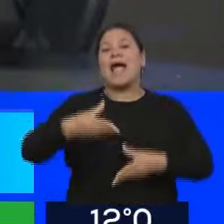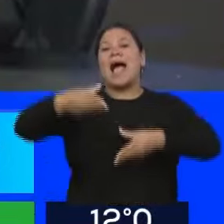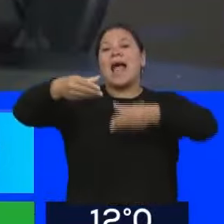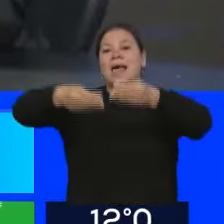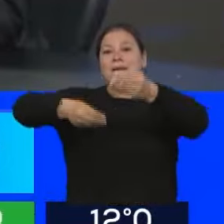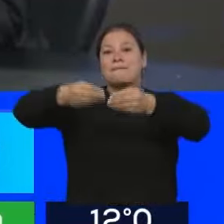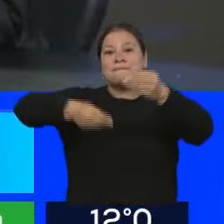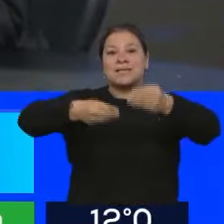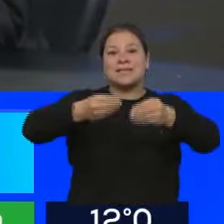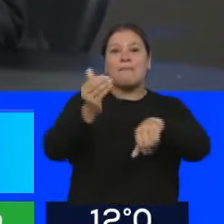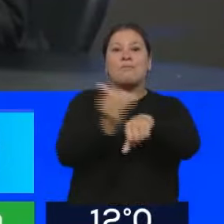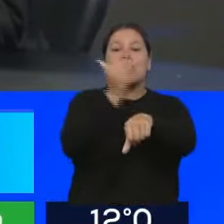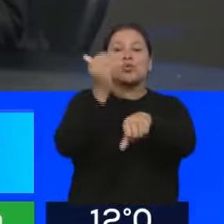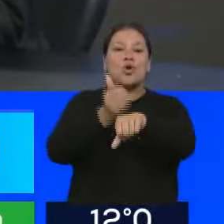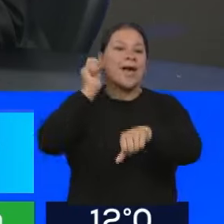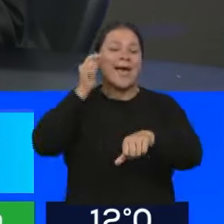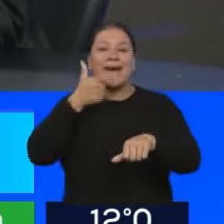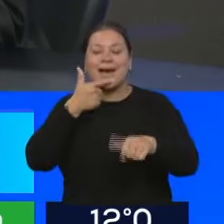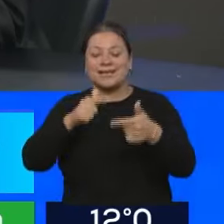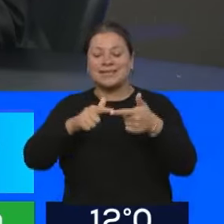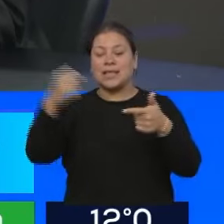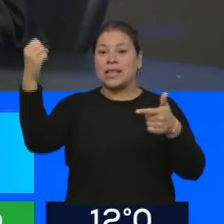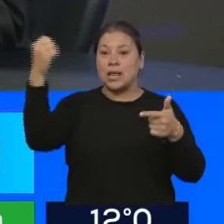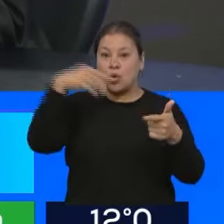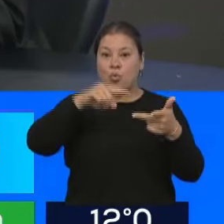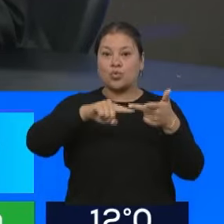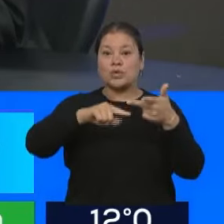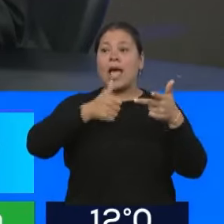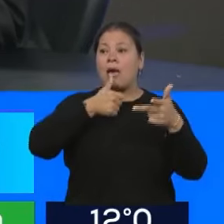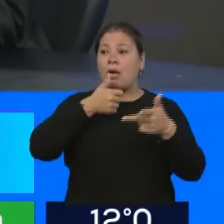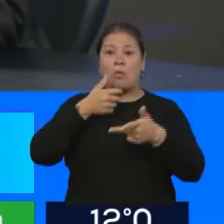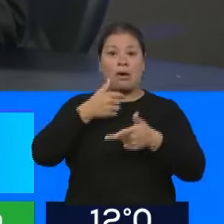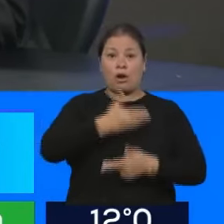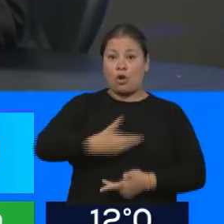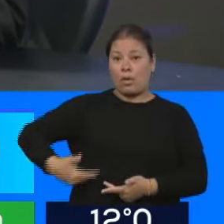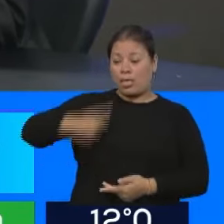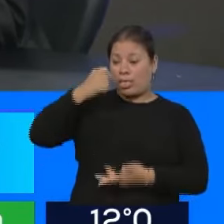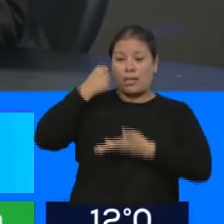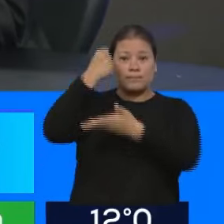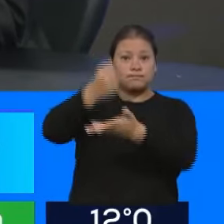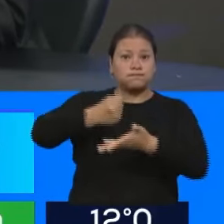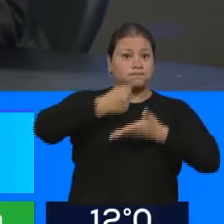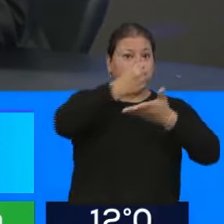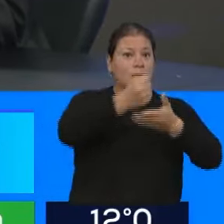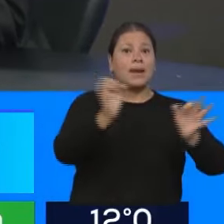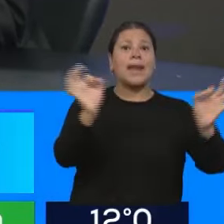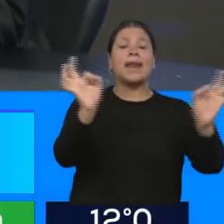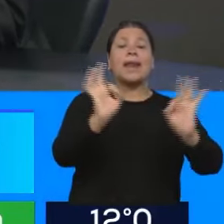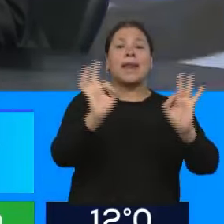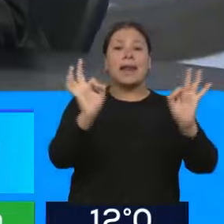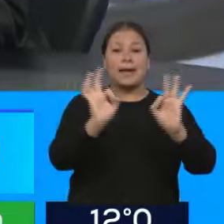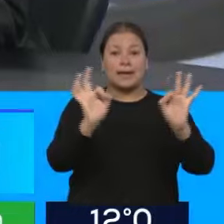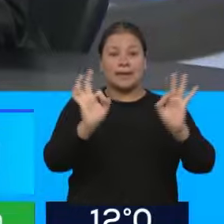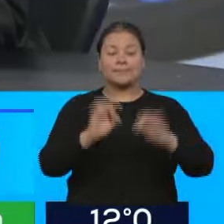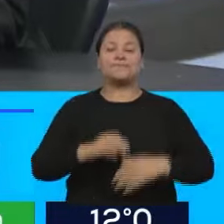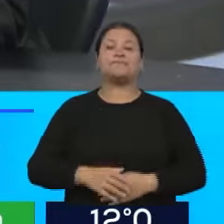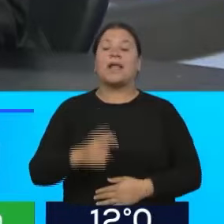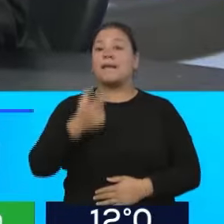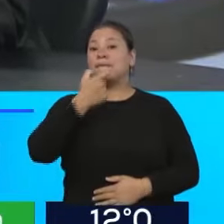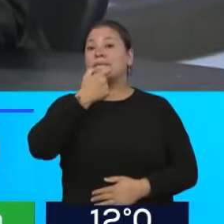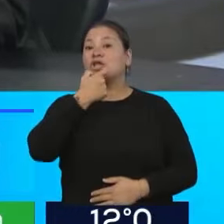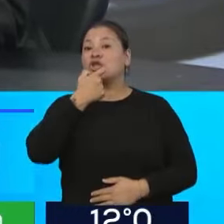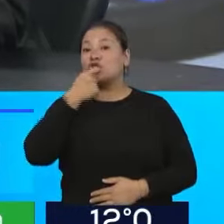propio está ocurriendo con esto de el gas y particularmente la zona fría, donde parte de la provincia tiene el 30%, la mayor parte,